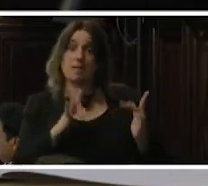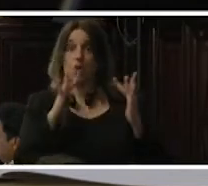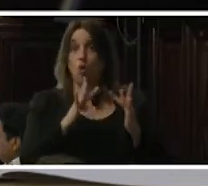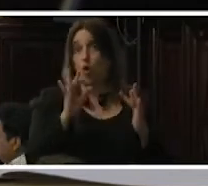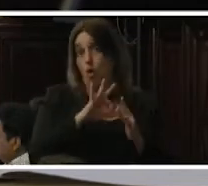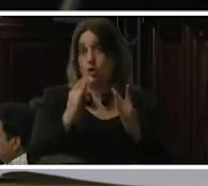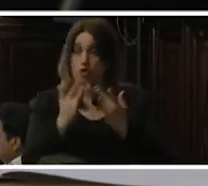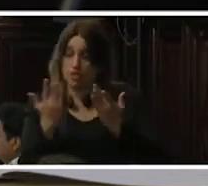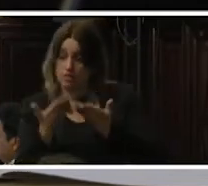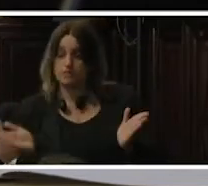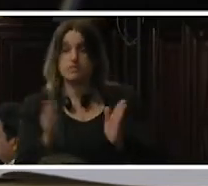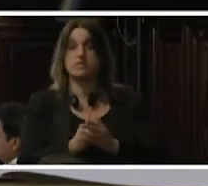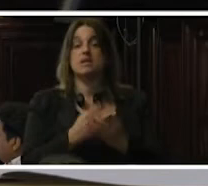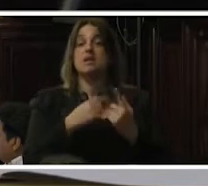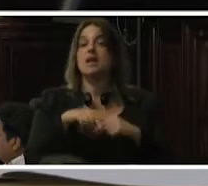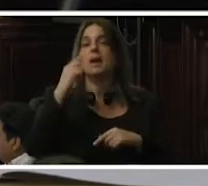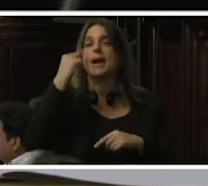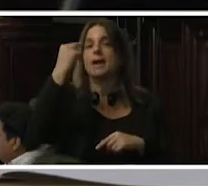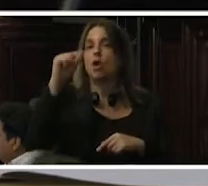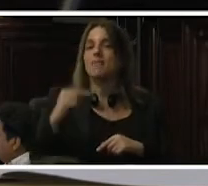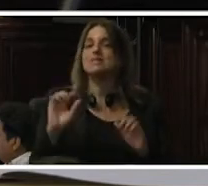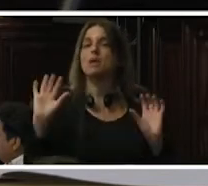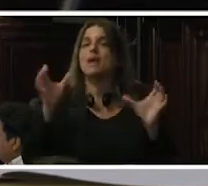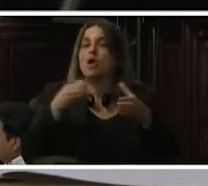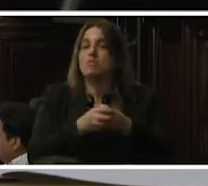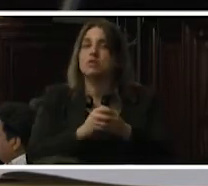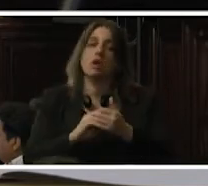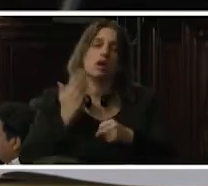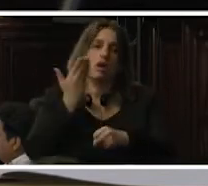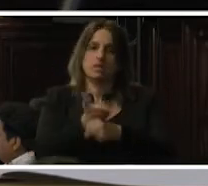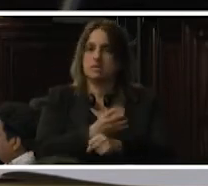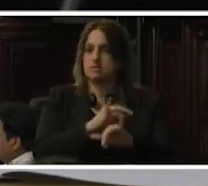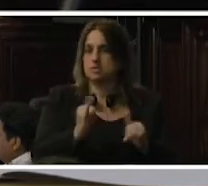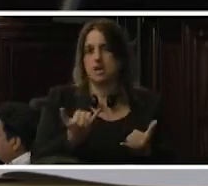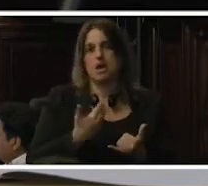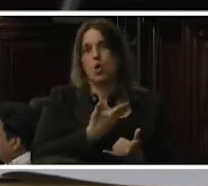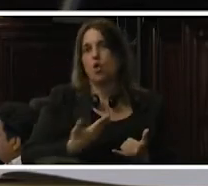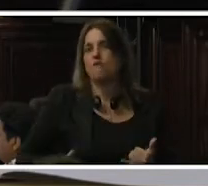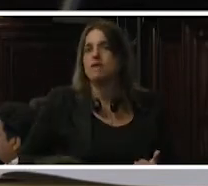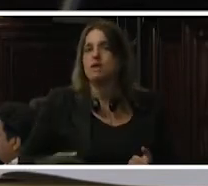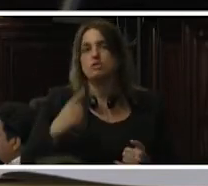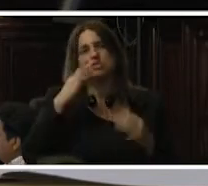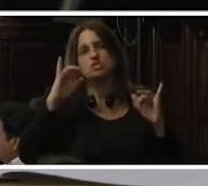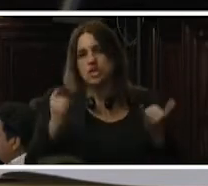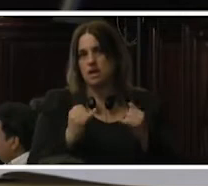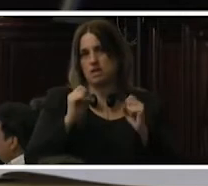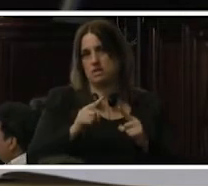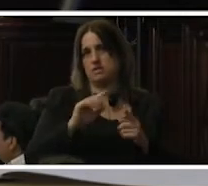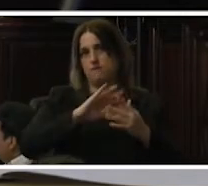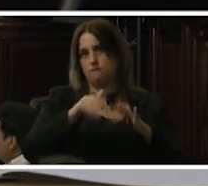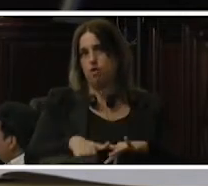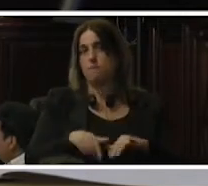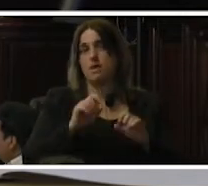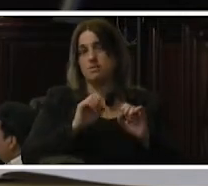Recomendaciones para la CIDH. Exigir a los gobiernos el cumplimiento de las medidas cautelares y otras medidas instauradas